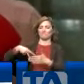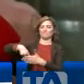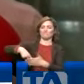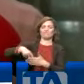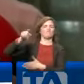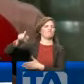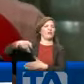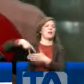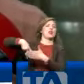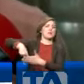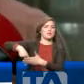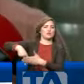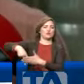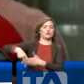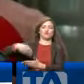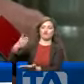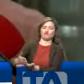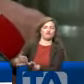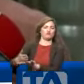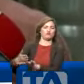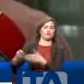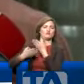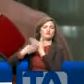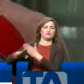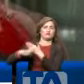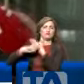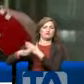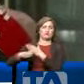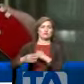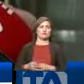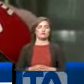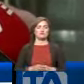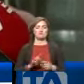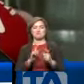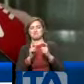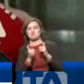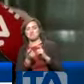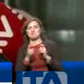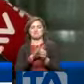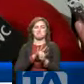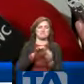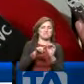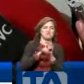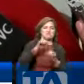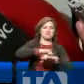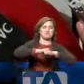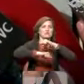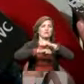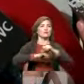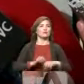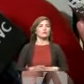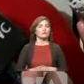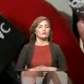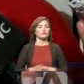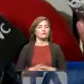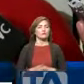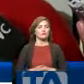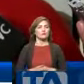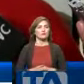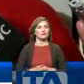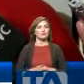Participación Ciudadana, al no haberse afectada la estructura del Estado, eso cabe como una enmienda. Si es que los